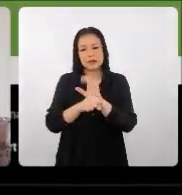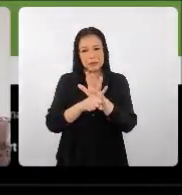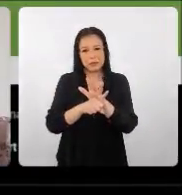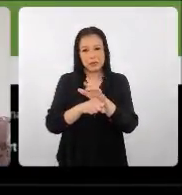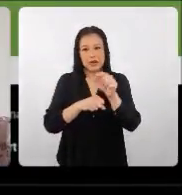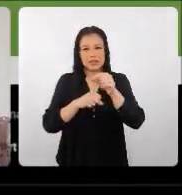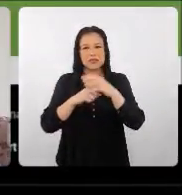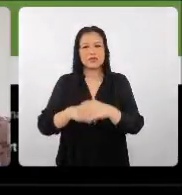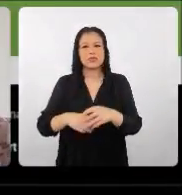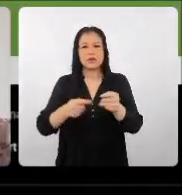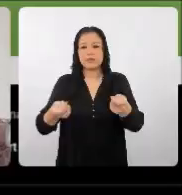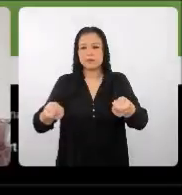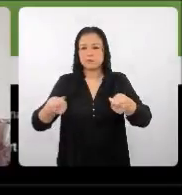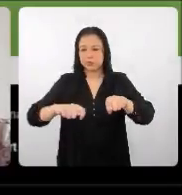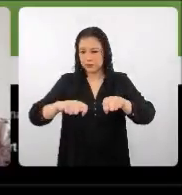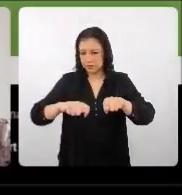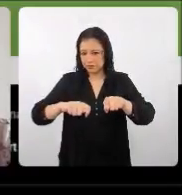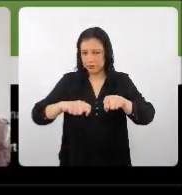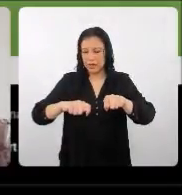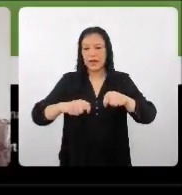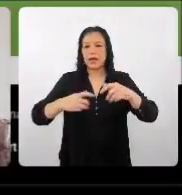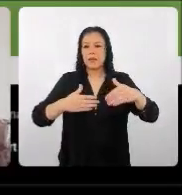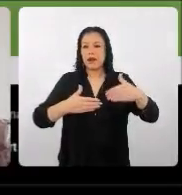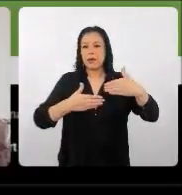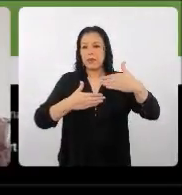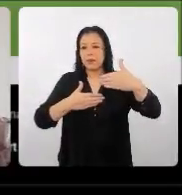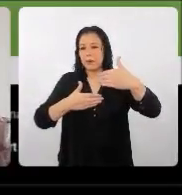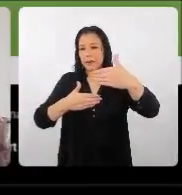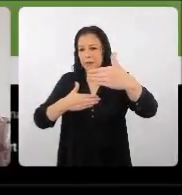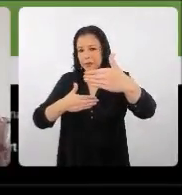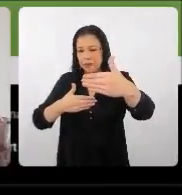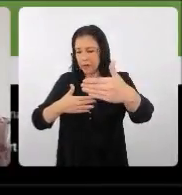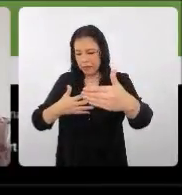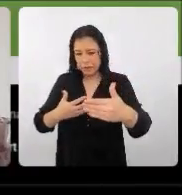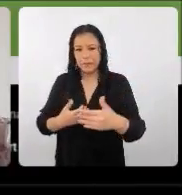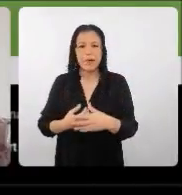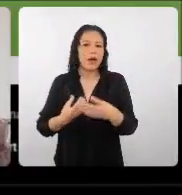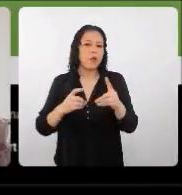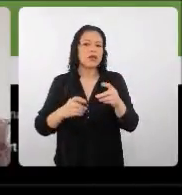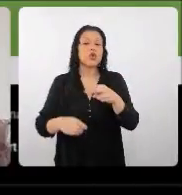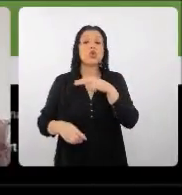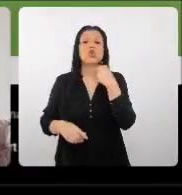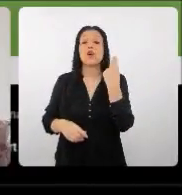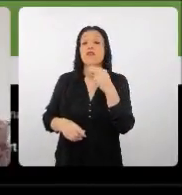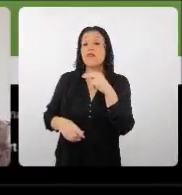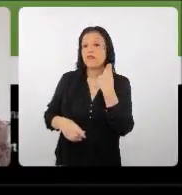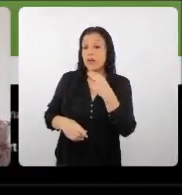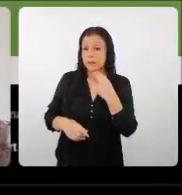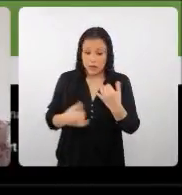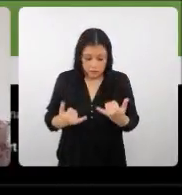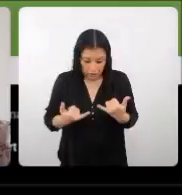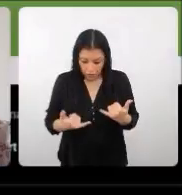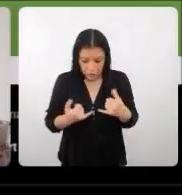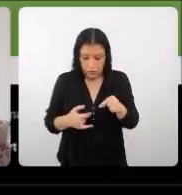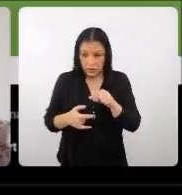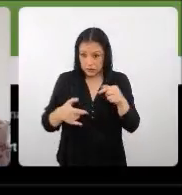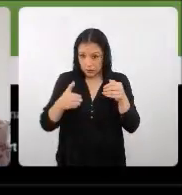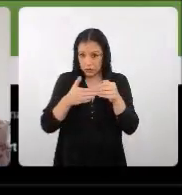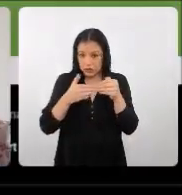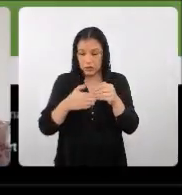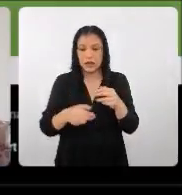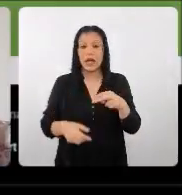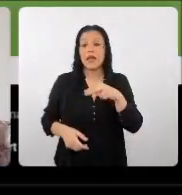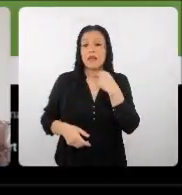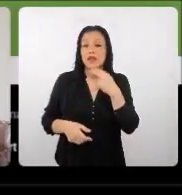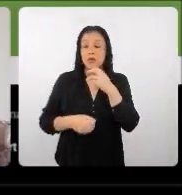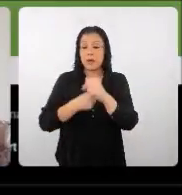que posponer para una fecha mucho más alejada, que fue en noviembre, que es ahorita justo, que de noviembre